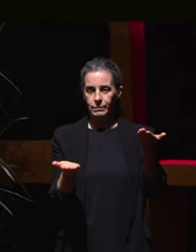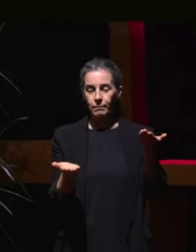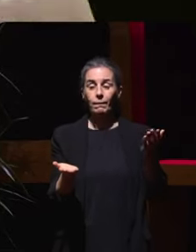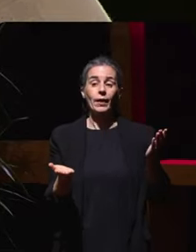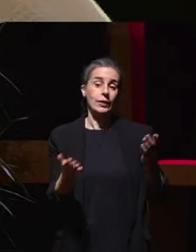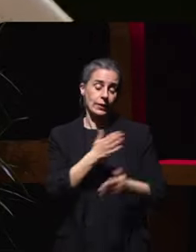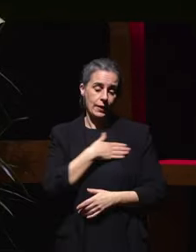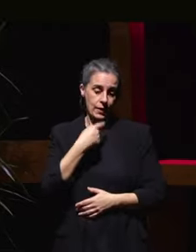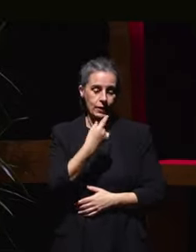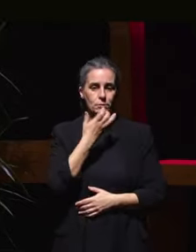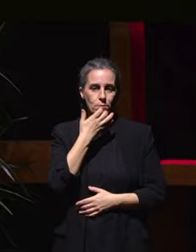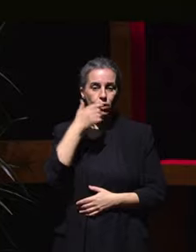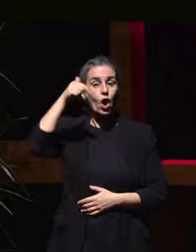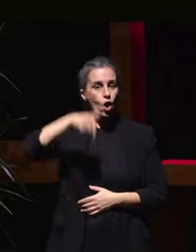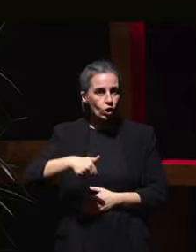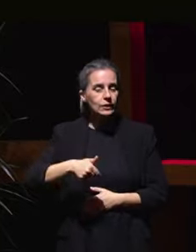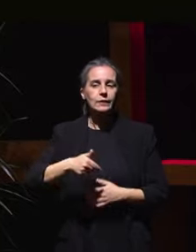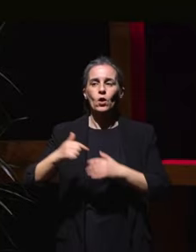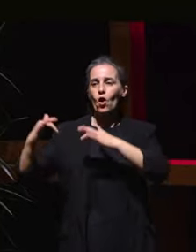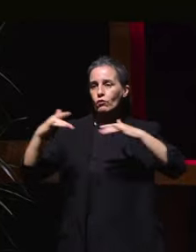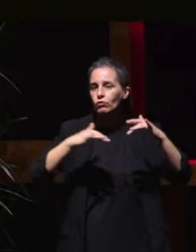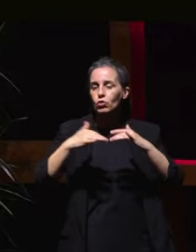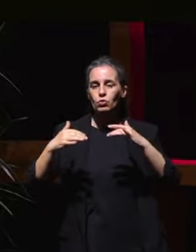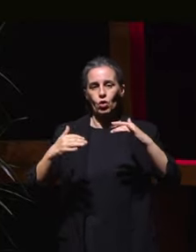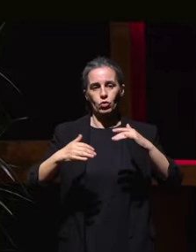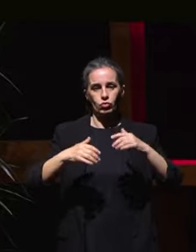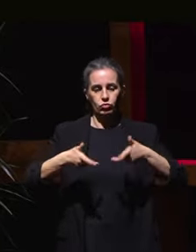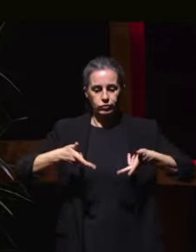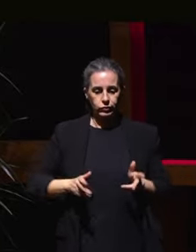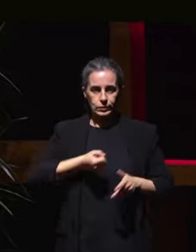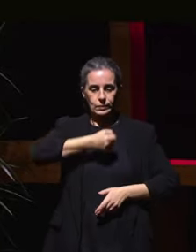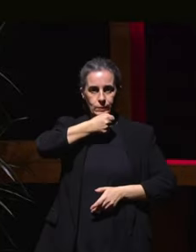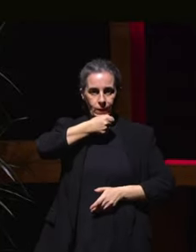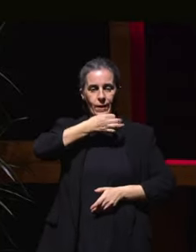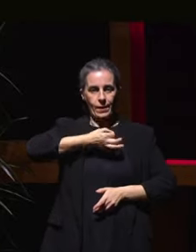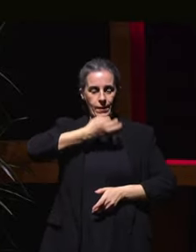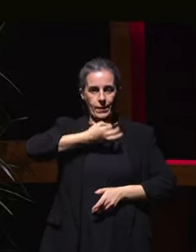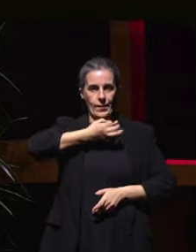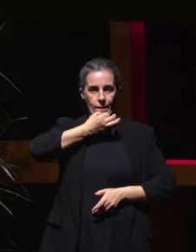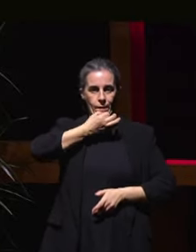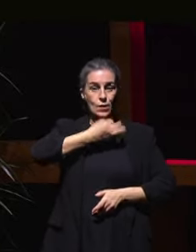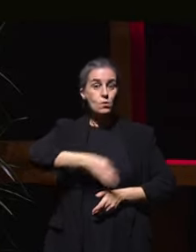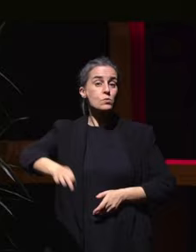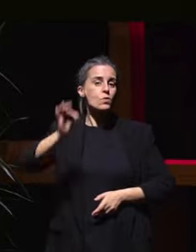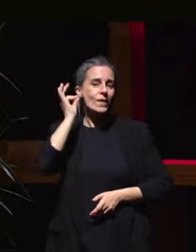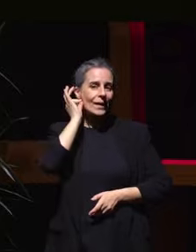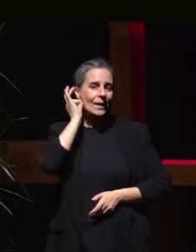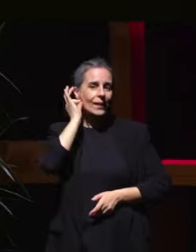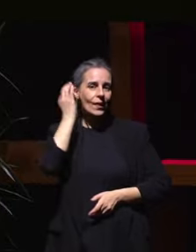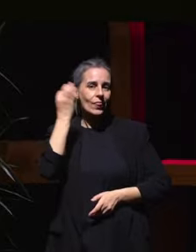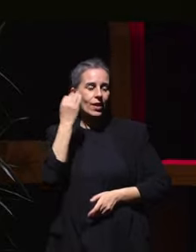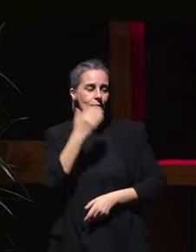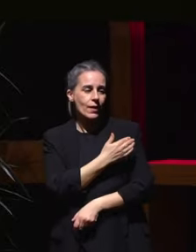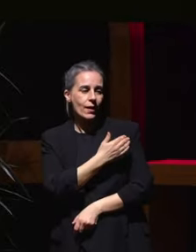hoxendía no fútbol, nesas retransmisións, a muller ten que, o parece que ten que vir acompañada